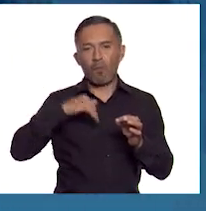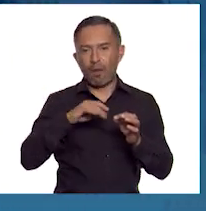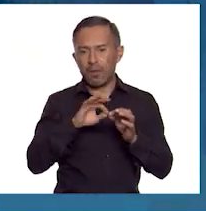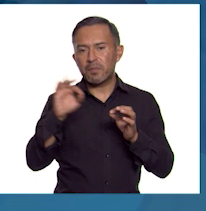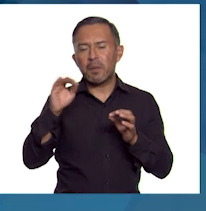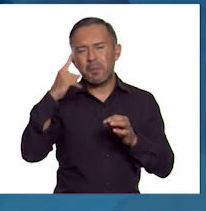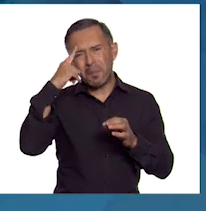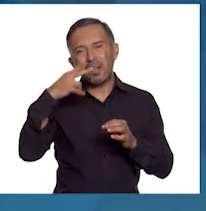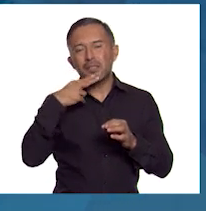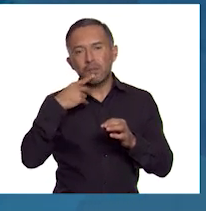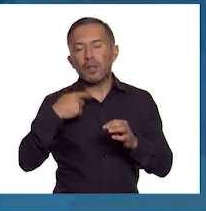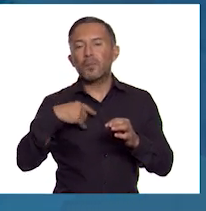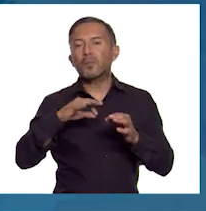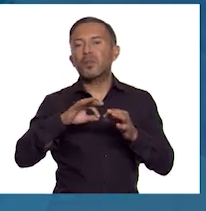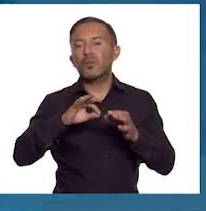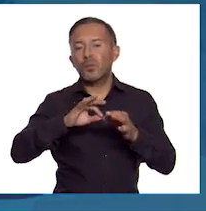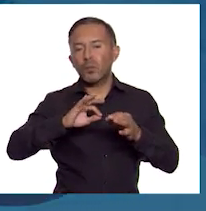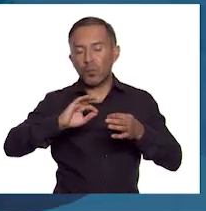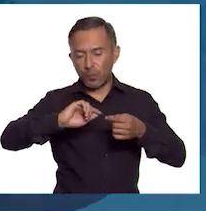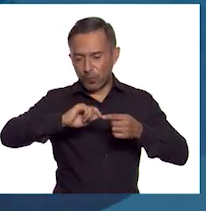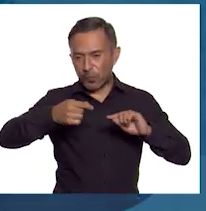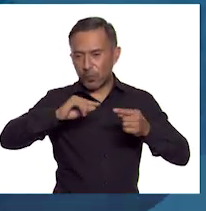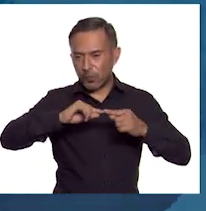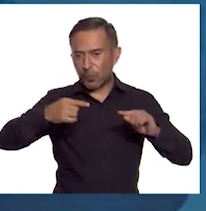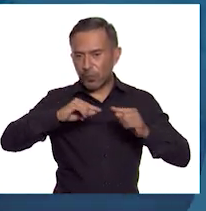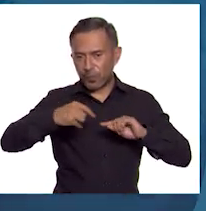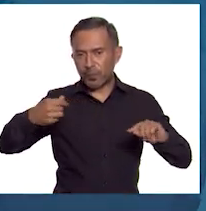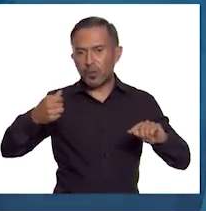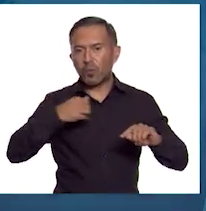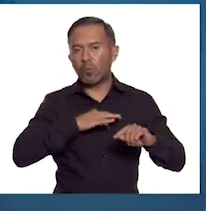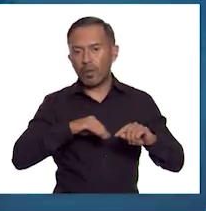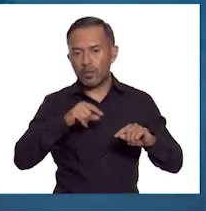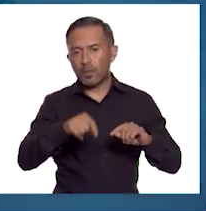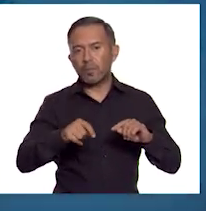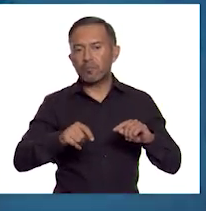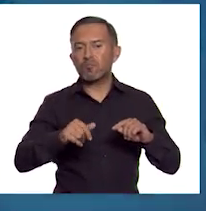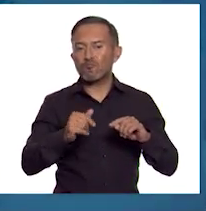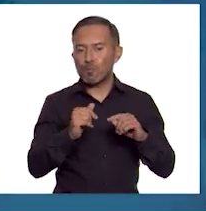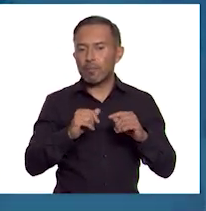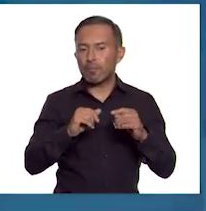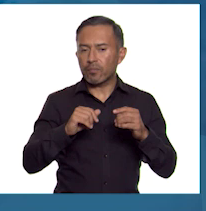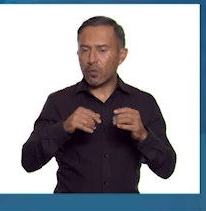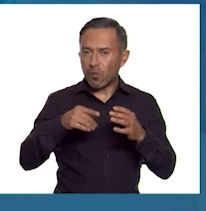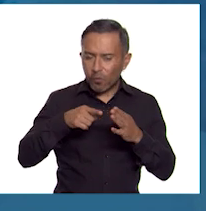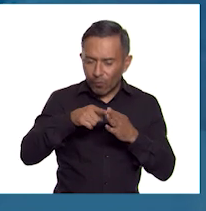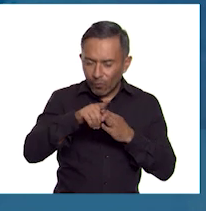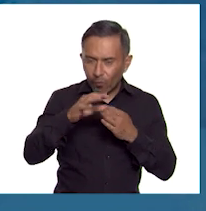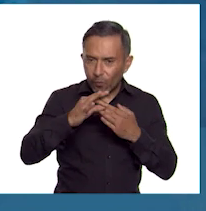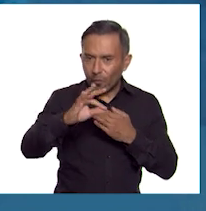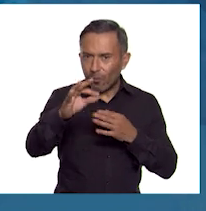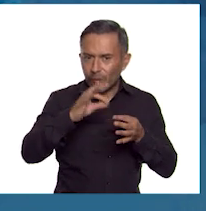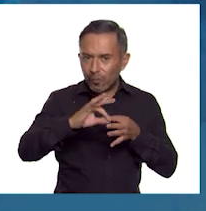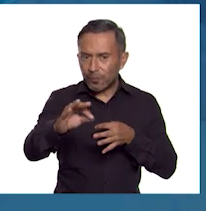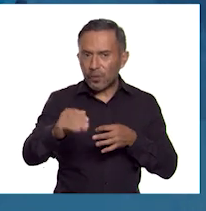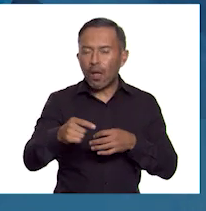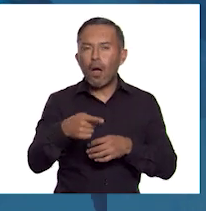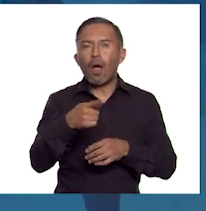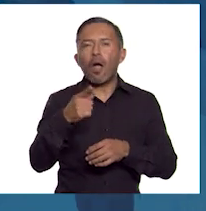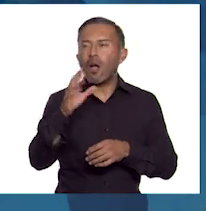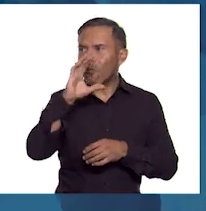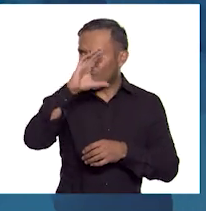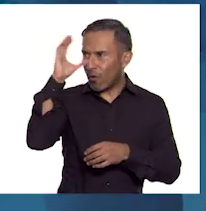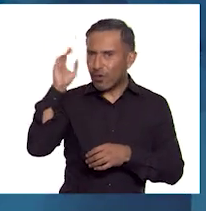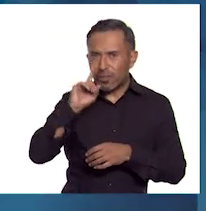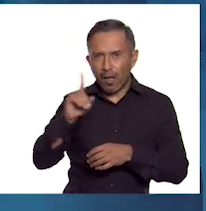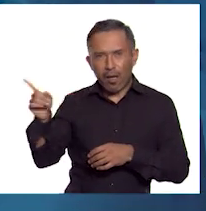para hilar torciendo la hebra y devanando en él lo hilado. ¡Wow! Las abuelitas de las fotos nos pueden